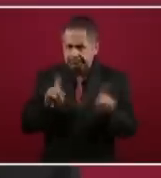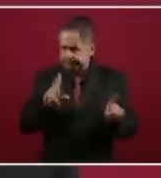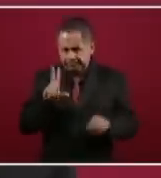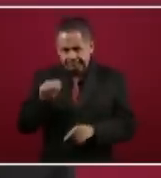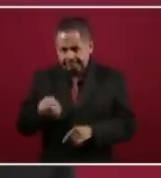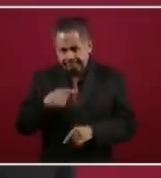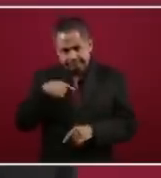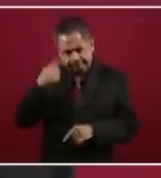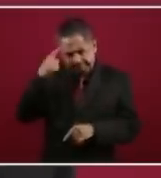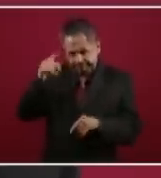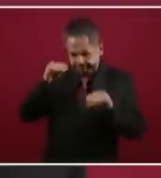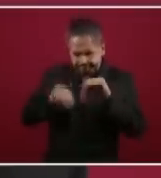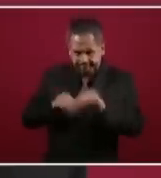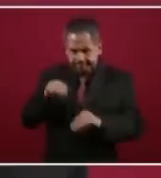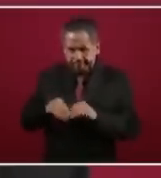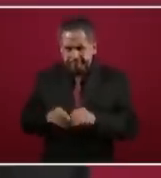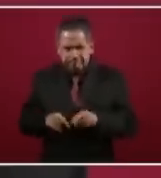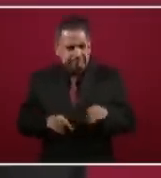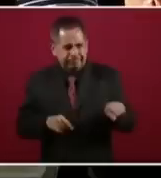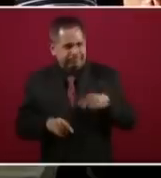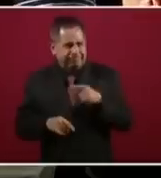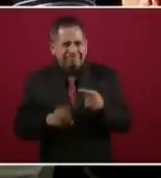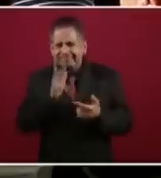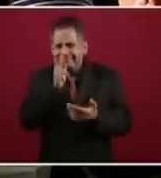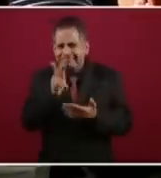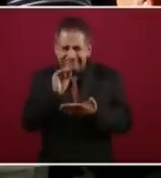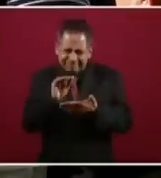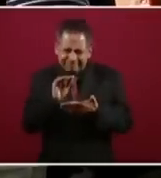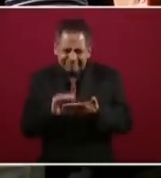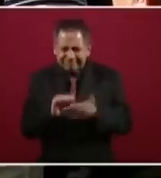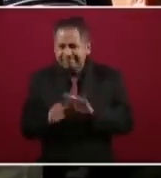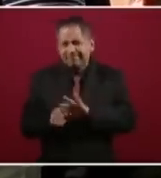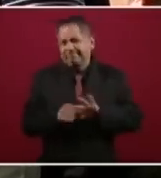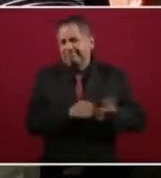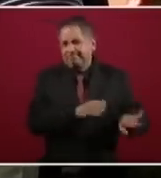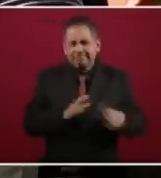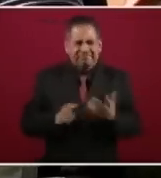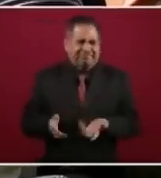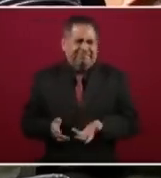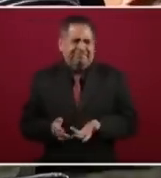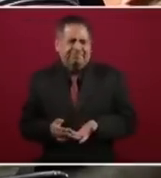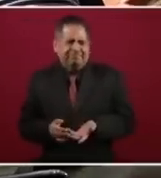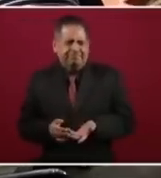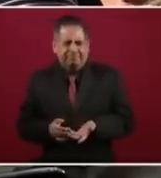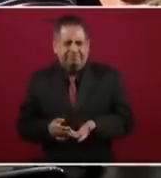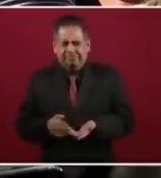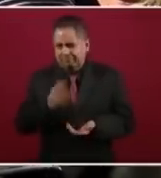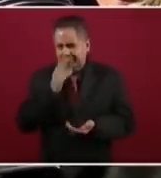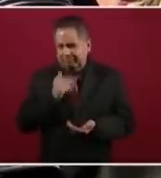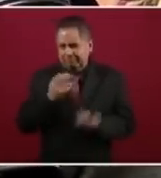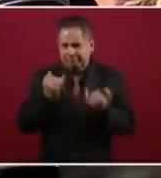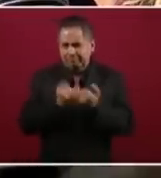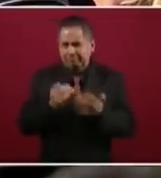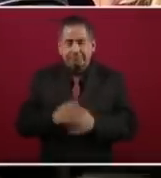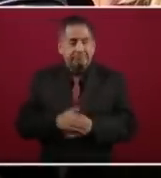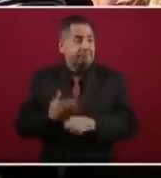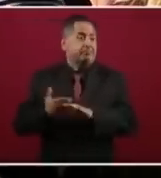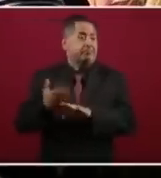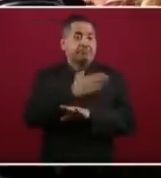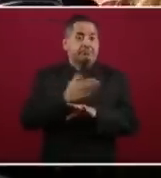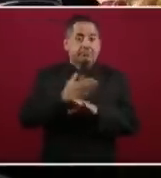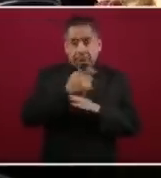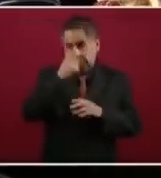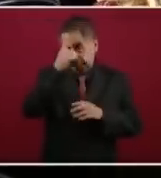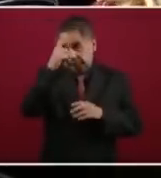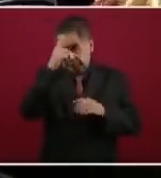ni siquiera quiero utilizar estos términos, si cuestiono hasta a los que